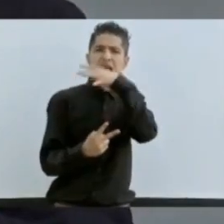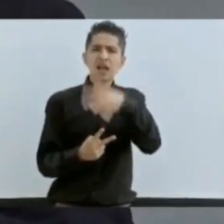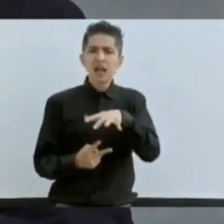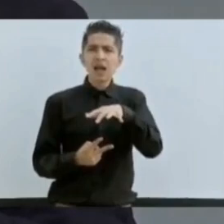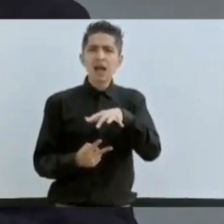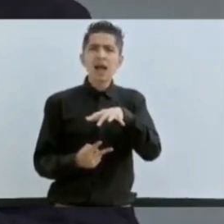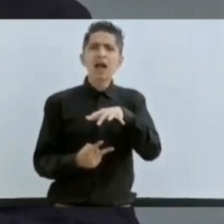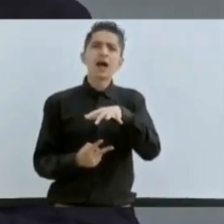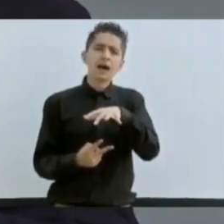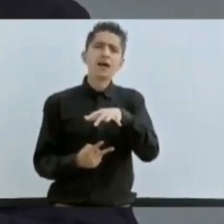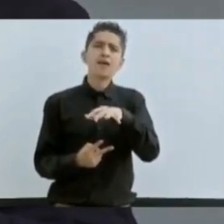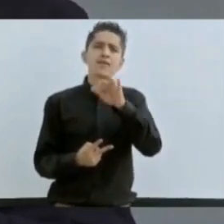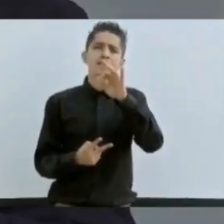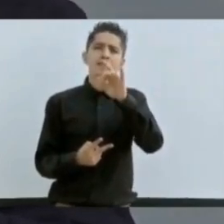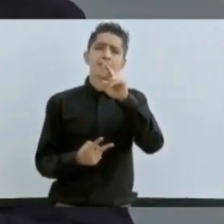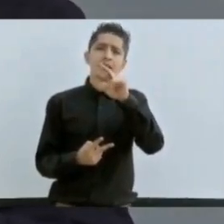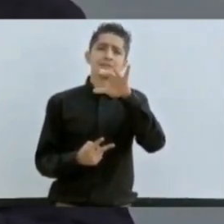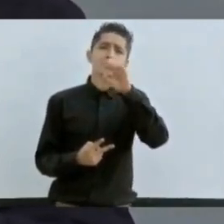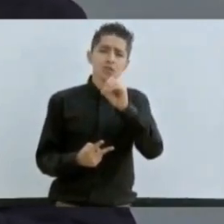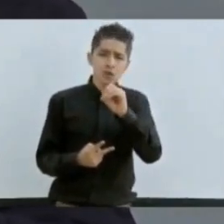J. Mújica,